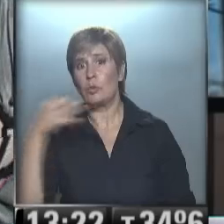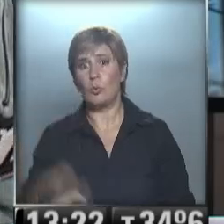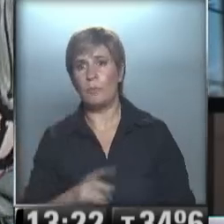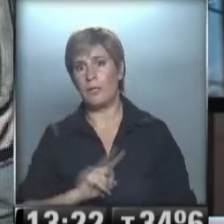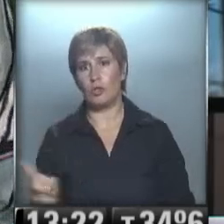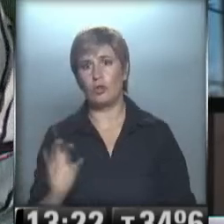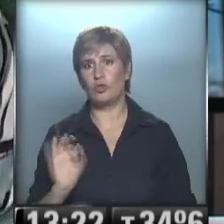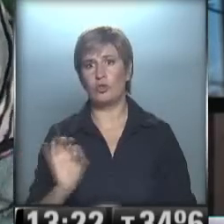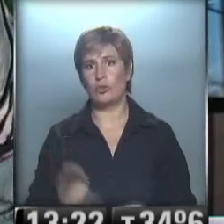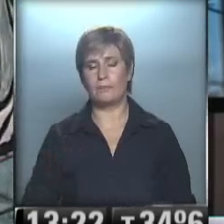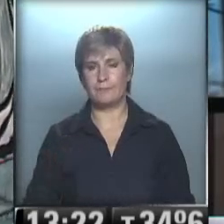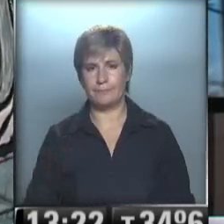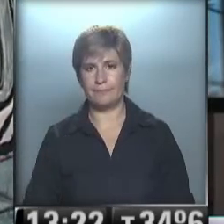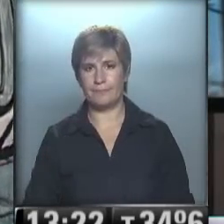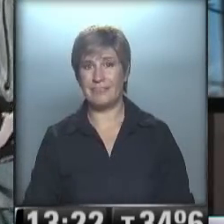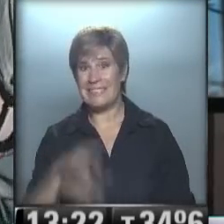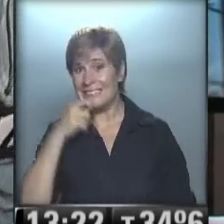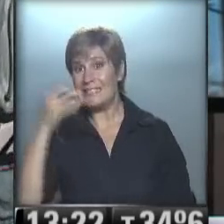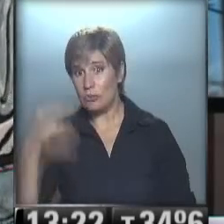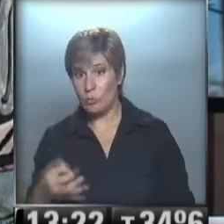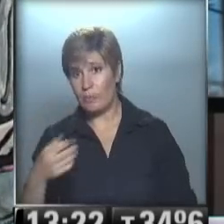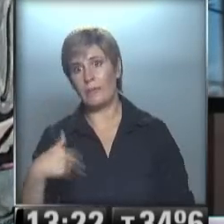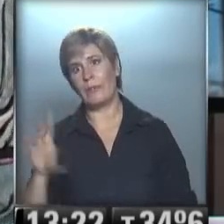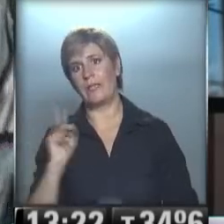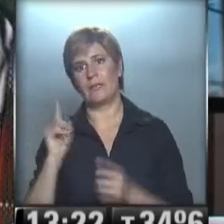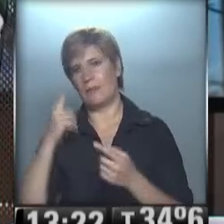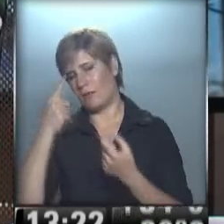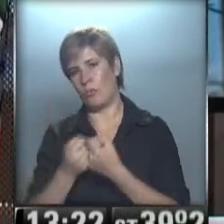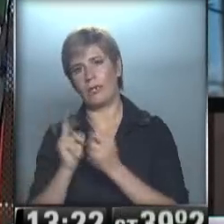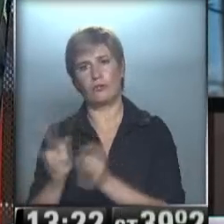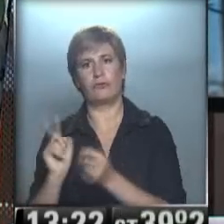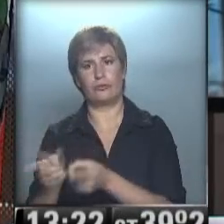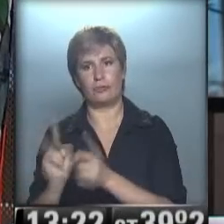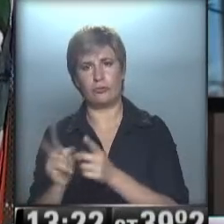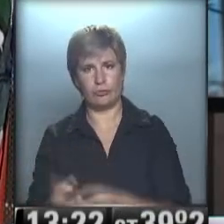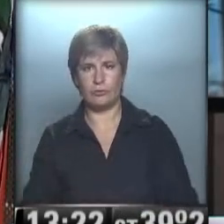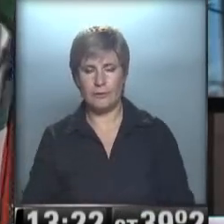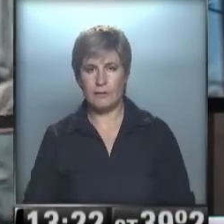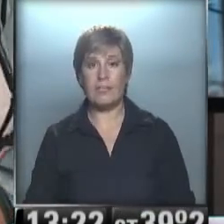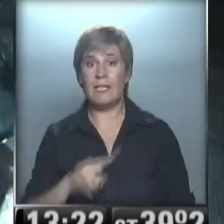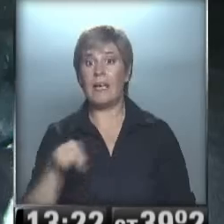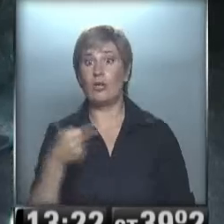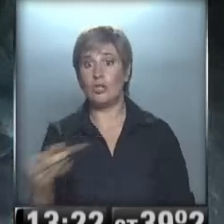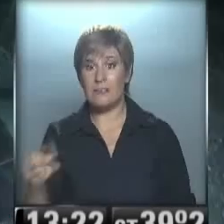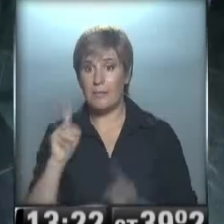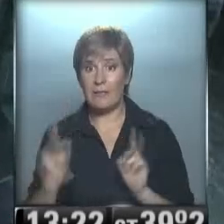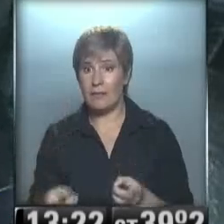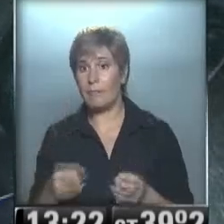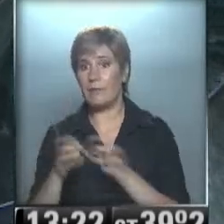va a tener éxito, y de ahí pasarán a un acuerdo definitivo. Lo que está en disputa también es la semana que viene, es el